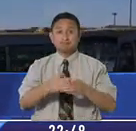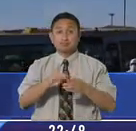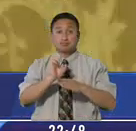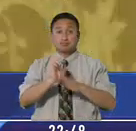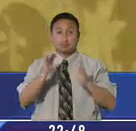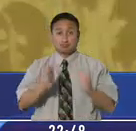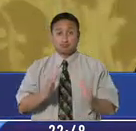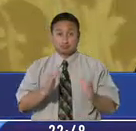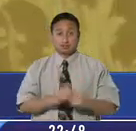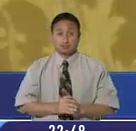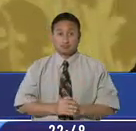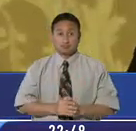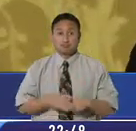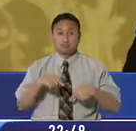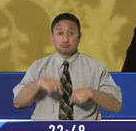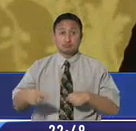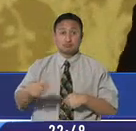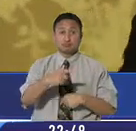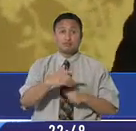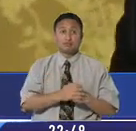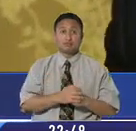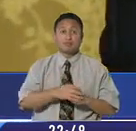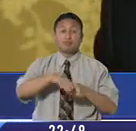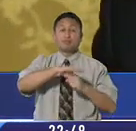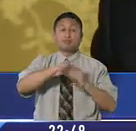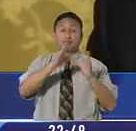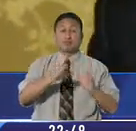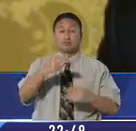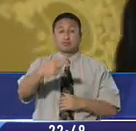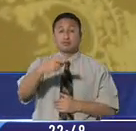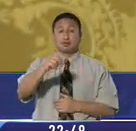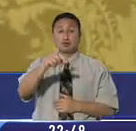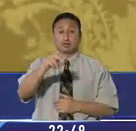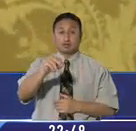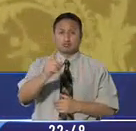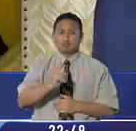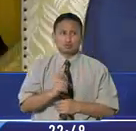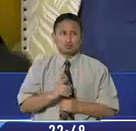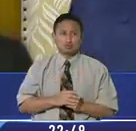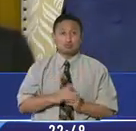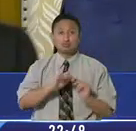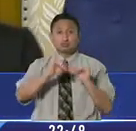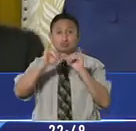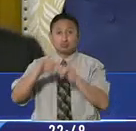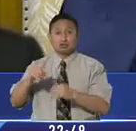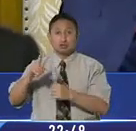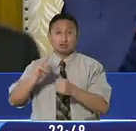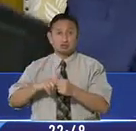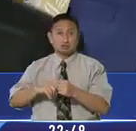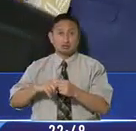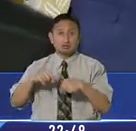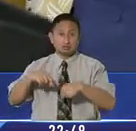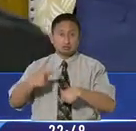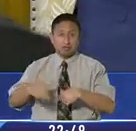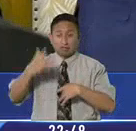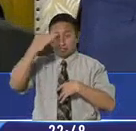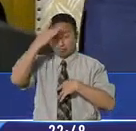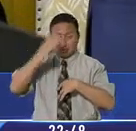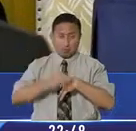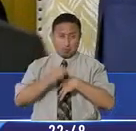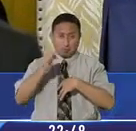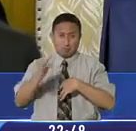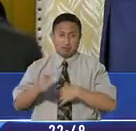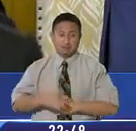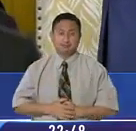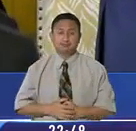ecuatoriana no estuvo integrada por el canciller Juan Carlos Holguín, quien permanece en Quito tras haber dado positivo